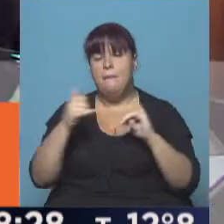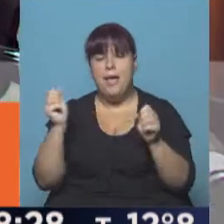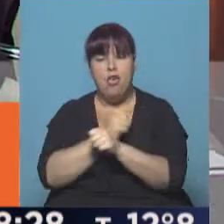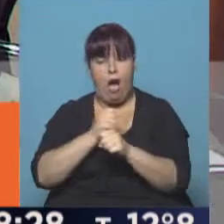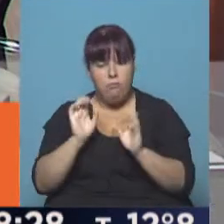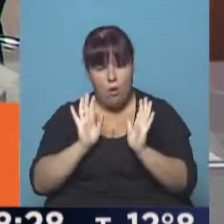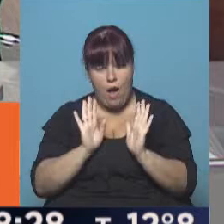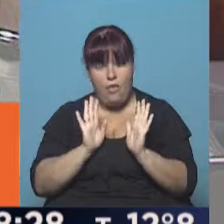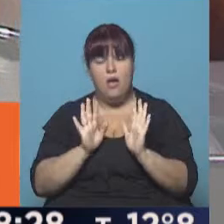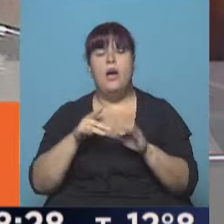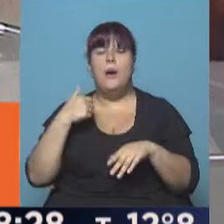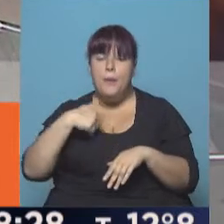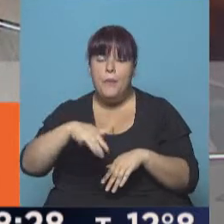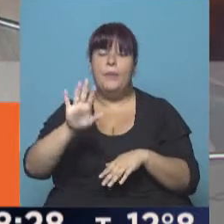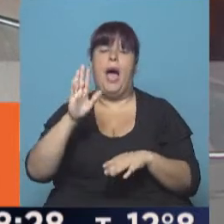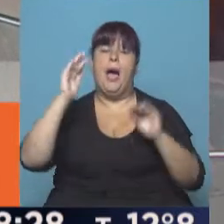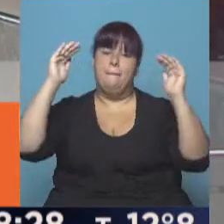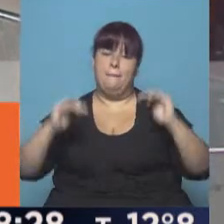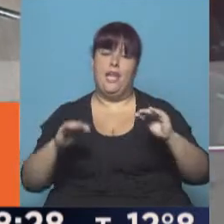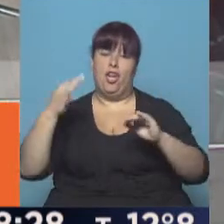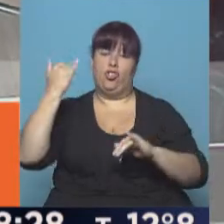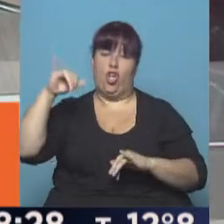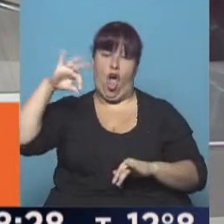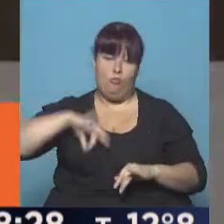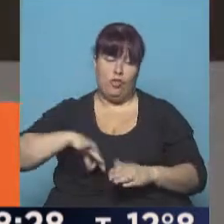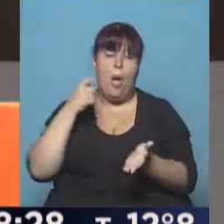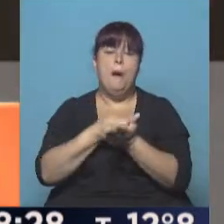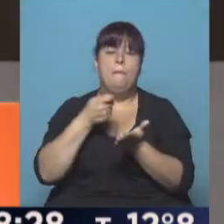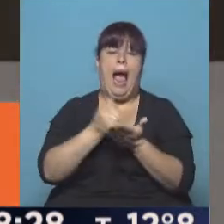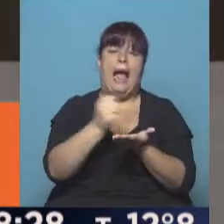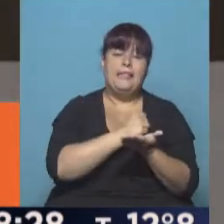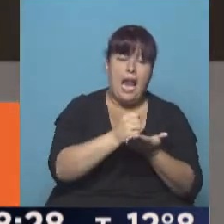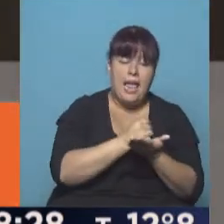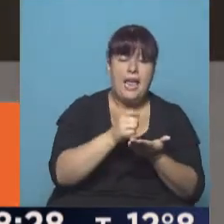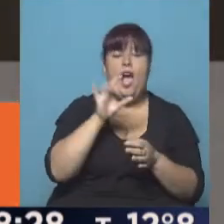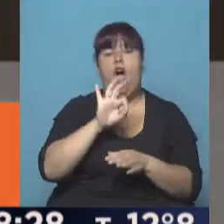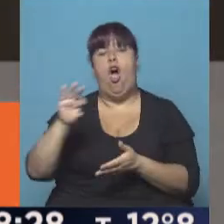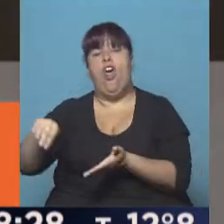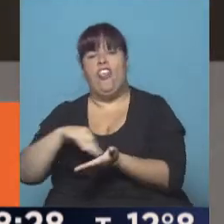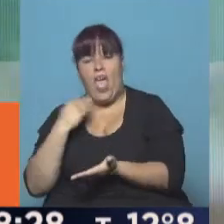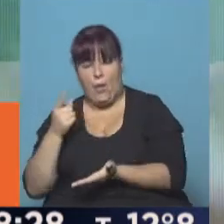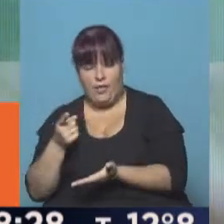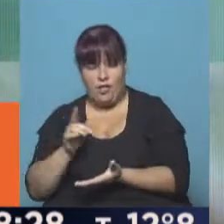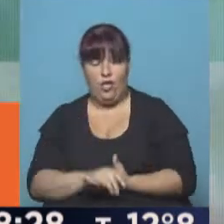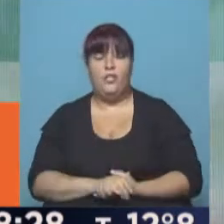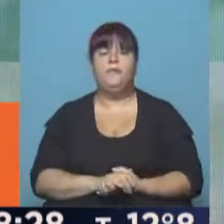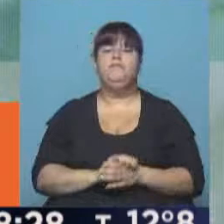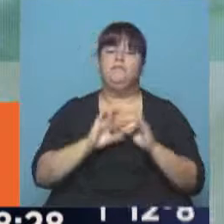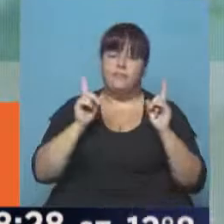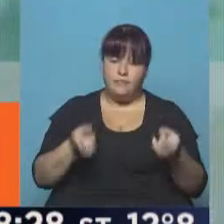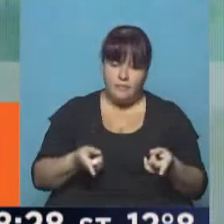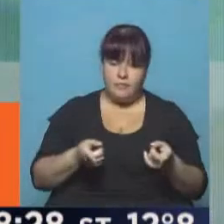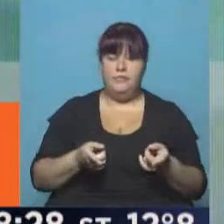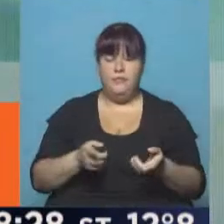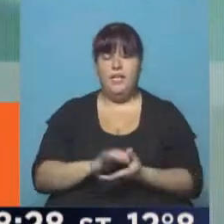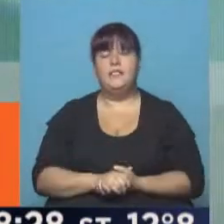sanción, va a promover una baja en las comisiones que se pagan tanto por tarjeta de crédito como de débito. Y también,